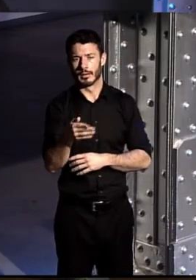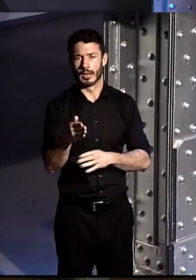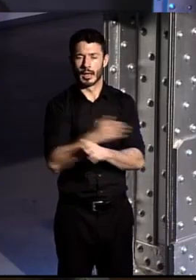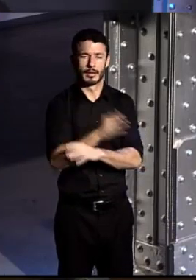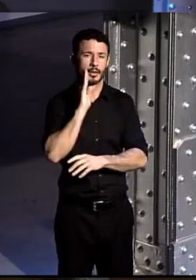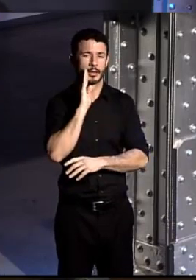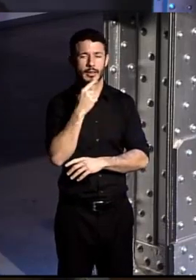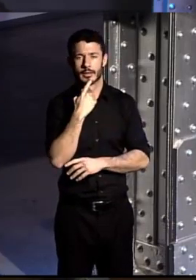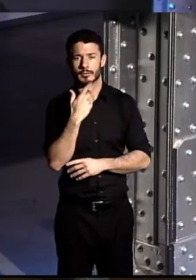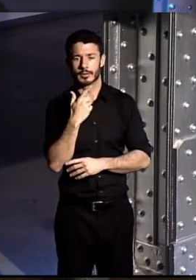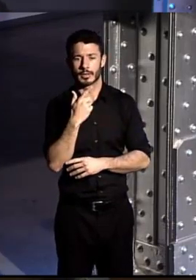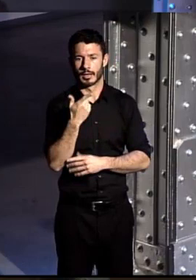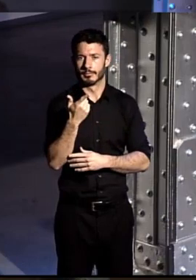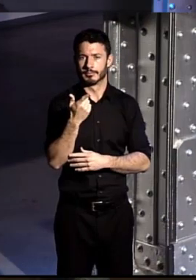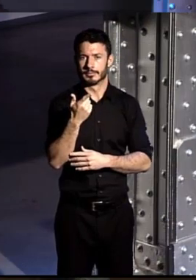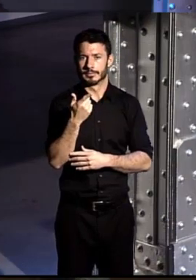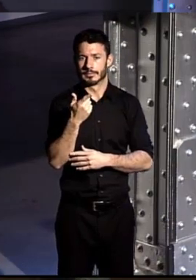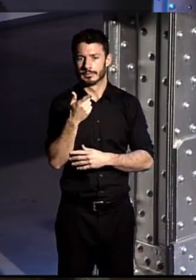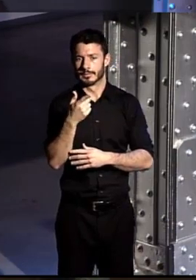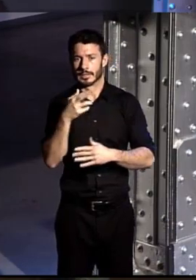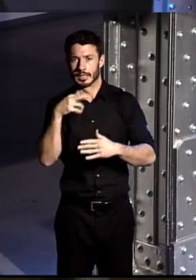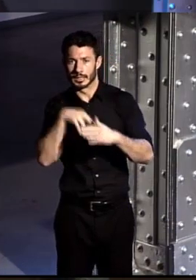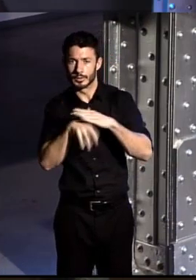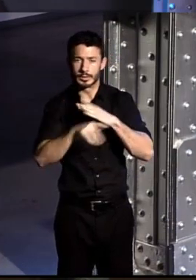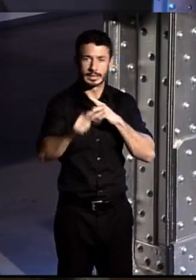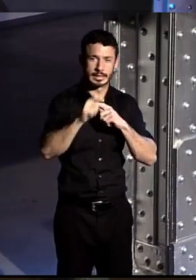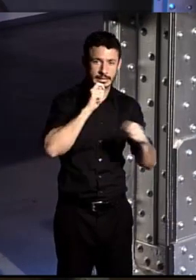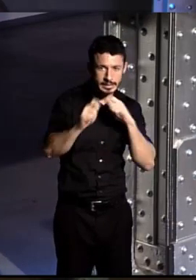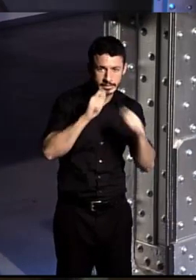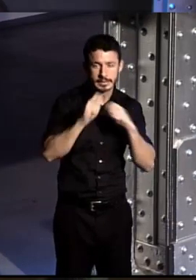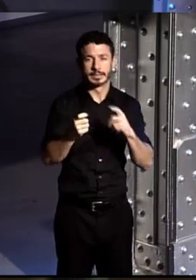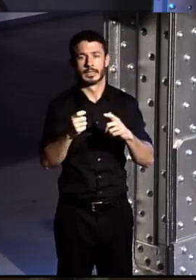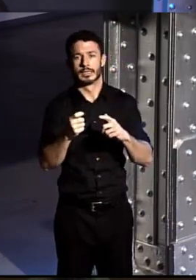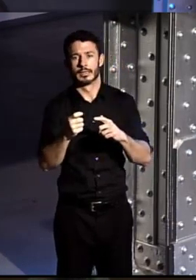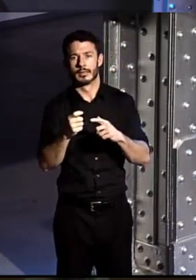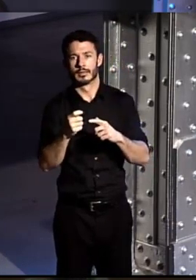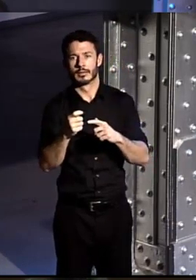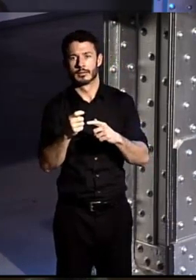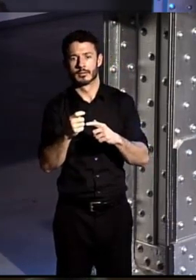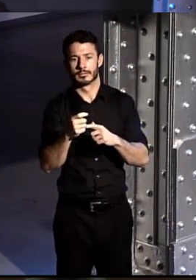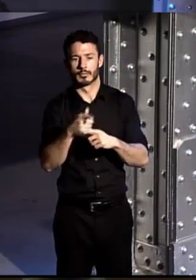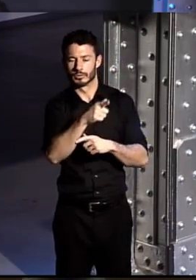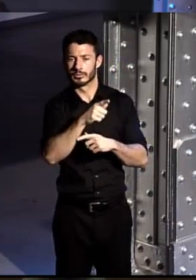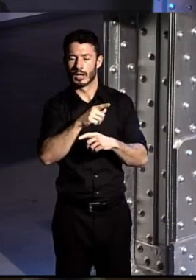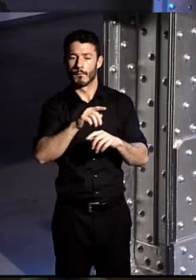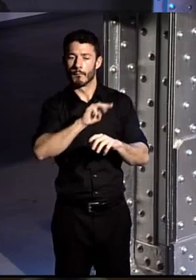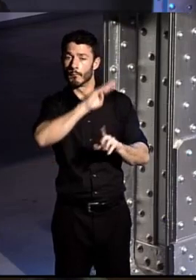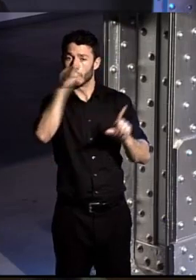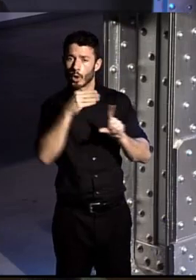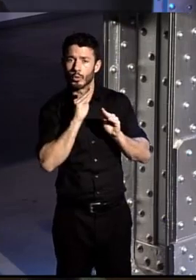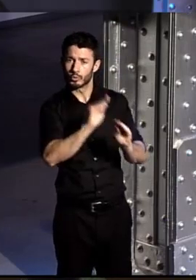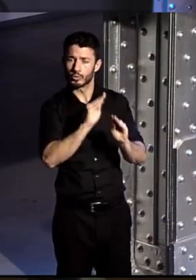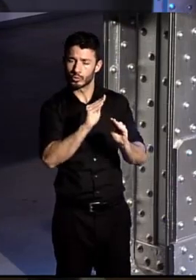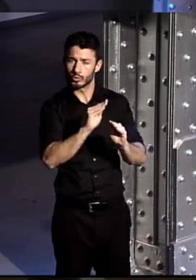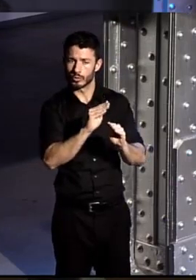esos recursos que tenemos ahora para conocer a un autor, esas entrevistas. Estábamos hablando de tu blog y de cómo Sí, explicas sí.